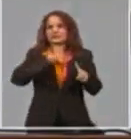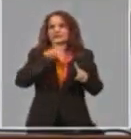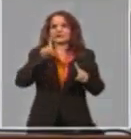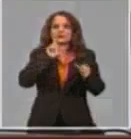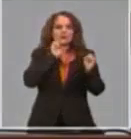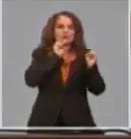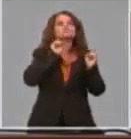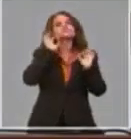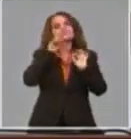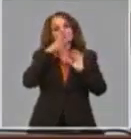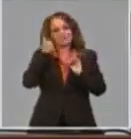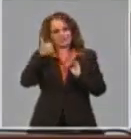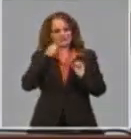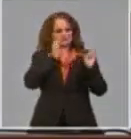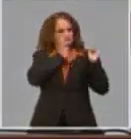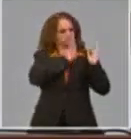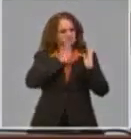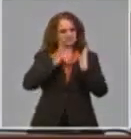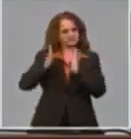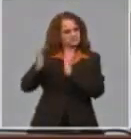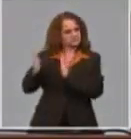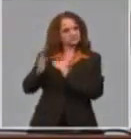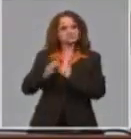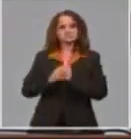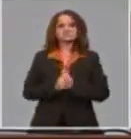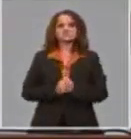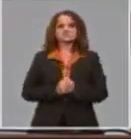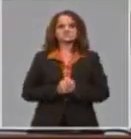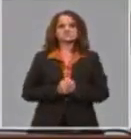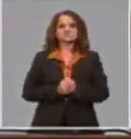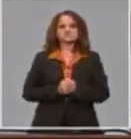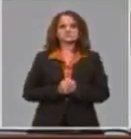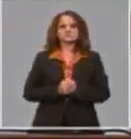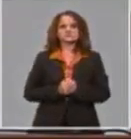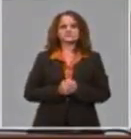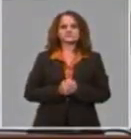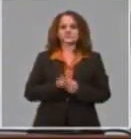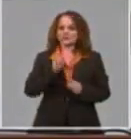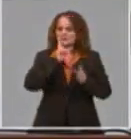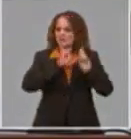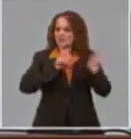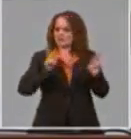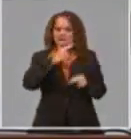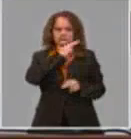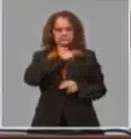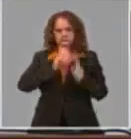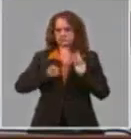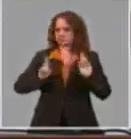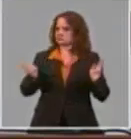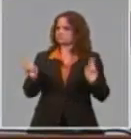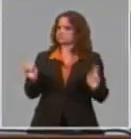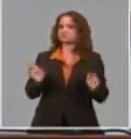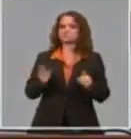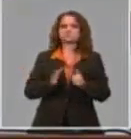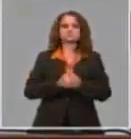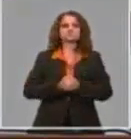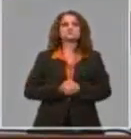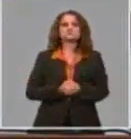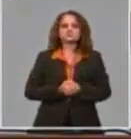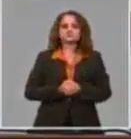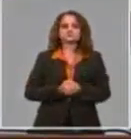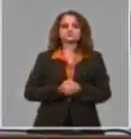bien organizada y bien dirigida. Ya salieron los que falsamente